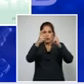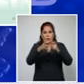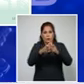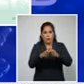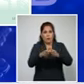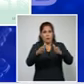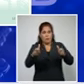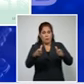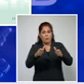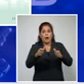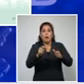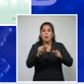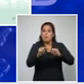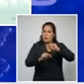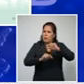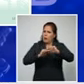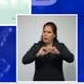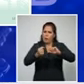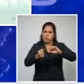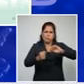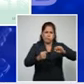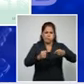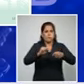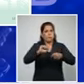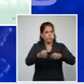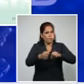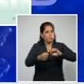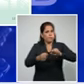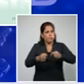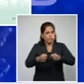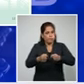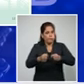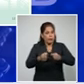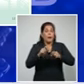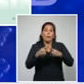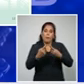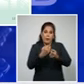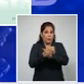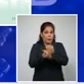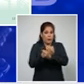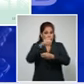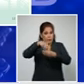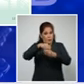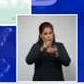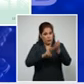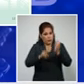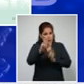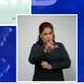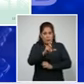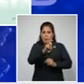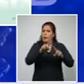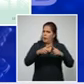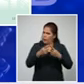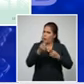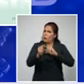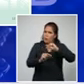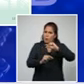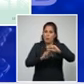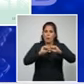el comportamiento de los últimos días no exento de riesgo, pero van logrando un